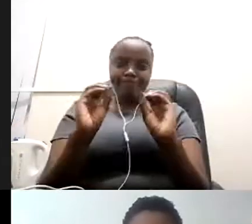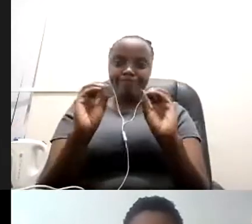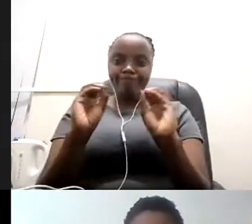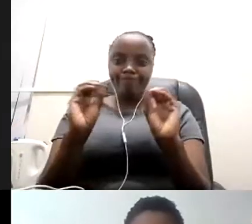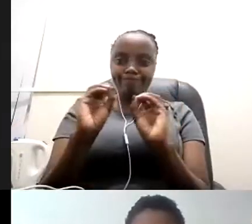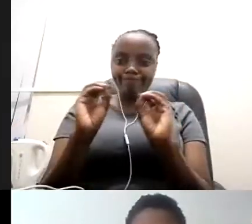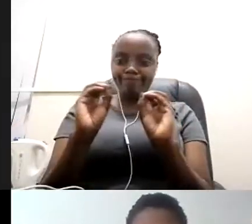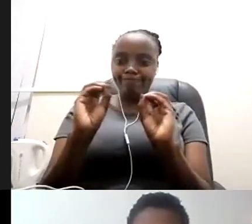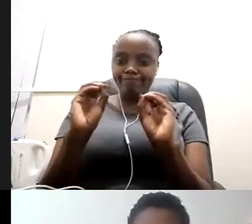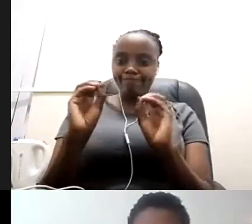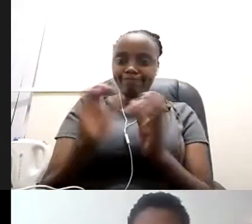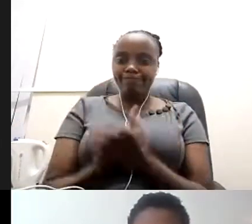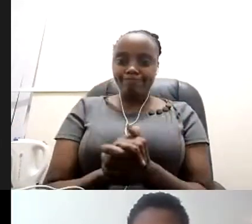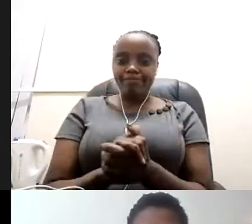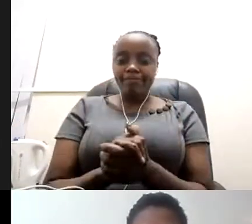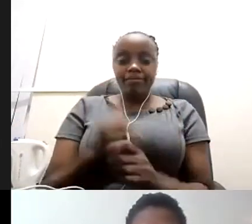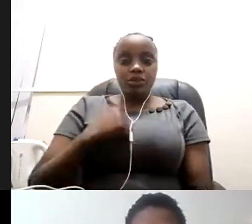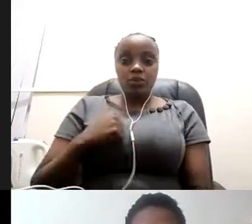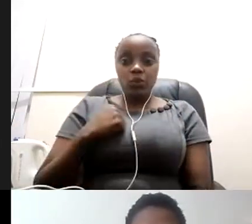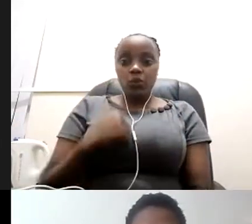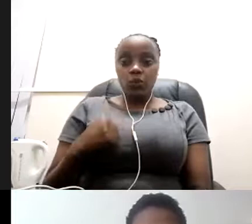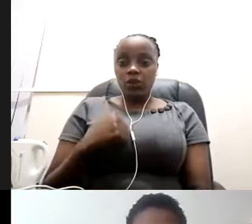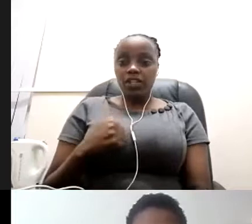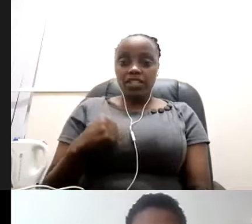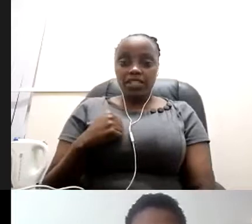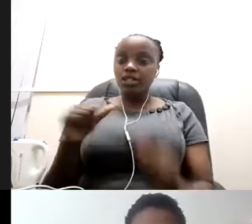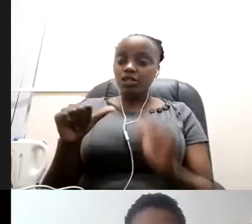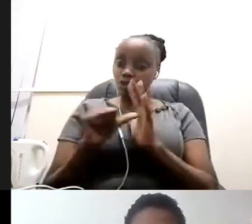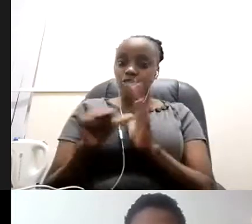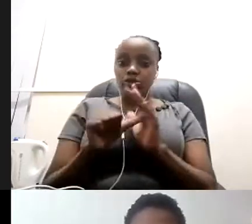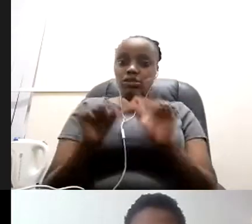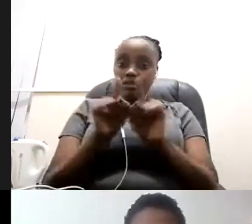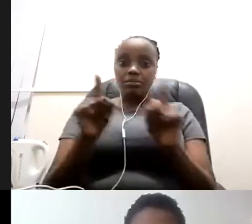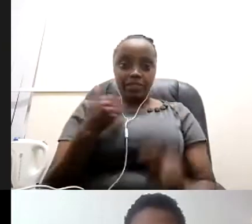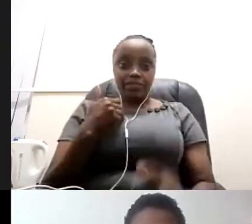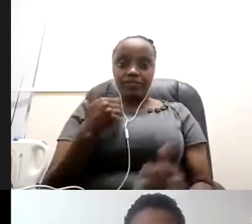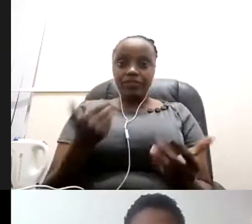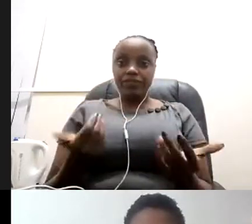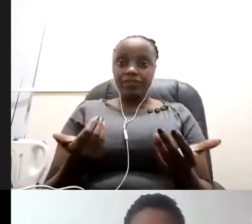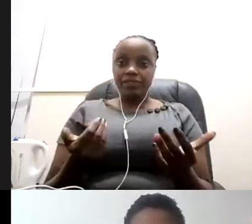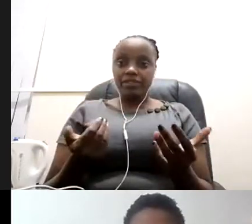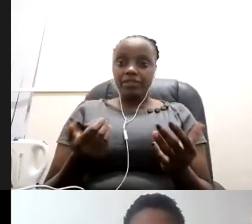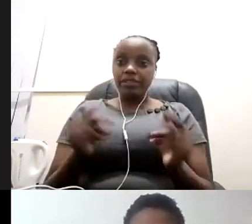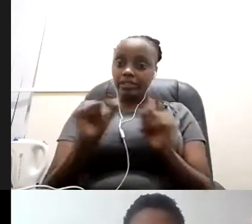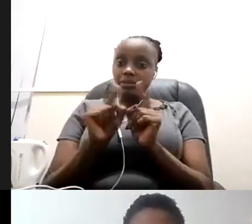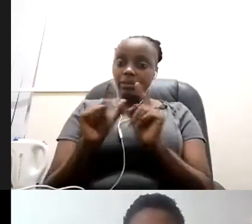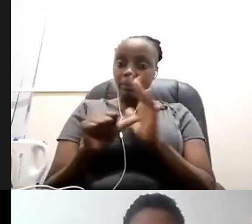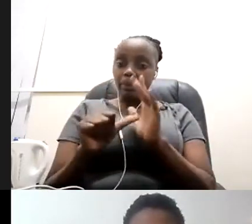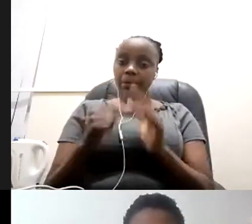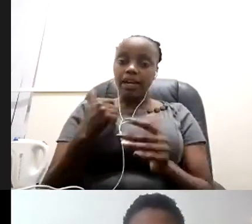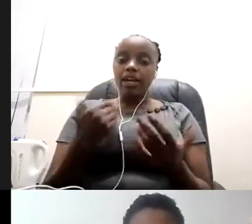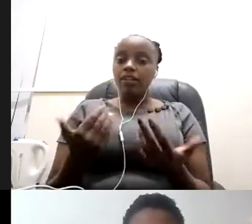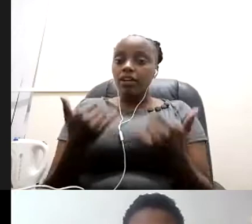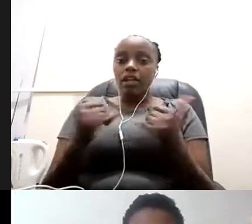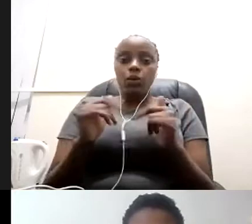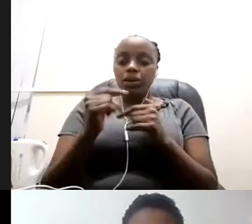some Yeah, issues I'm very with the sorry. language. So We have the no same worries. issue. We will do the following. We will How do you want go to to the proceed, next